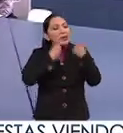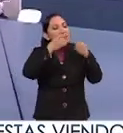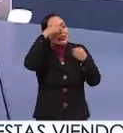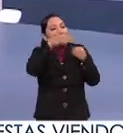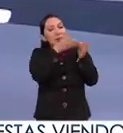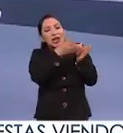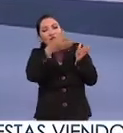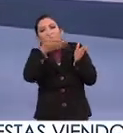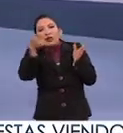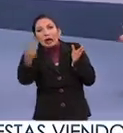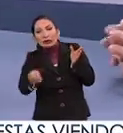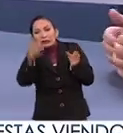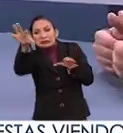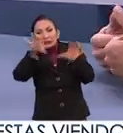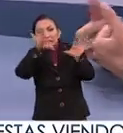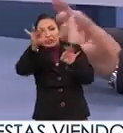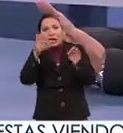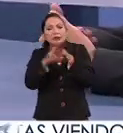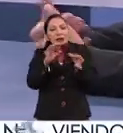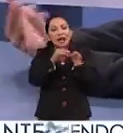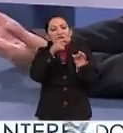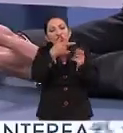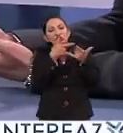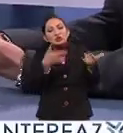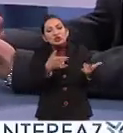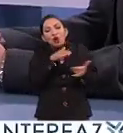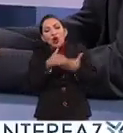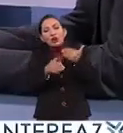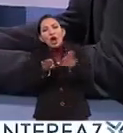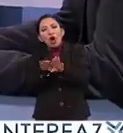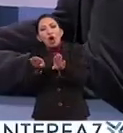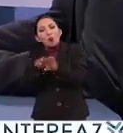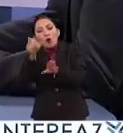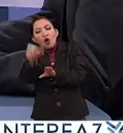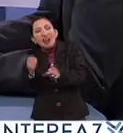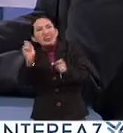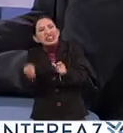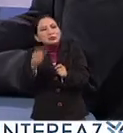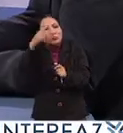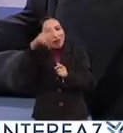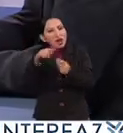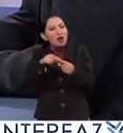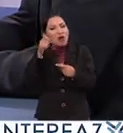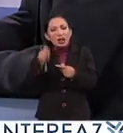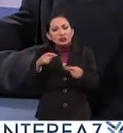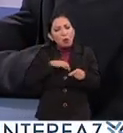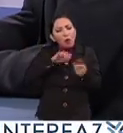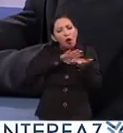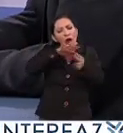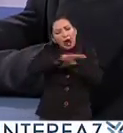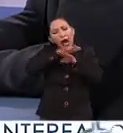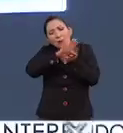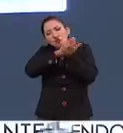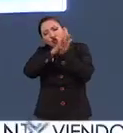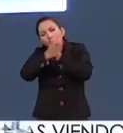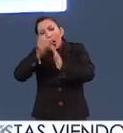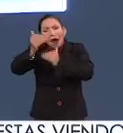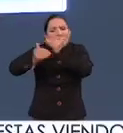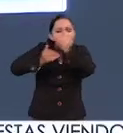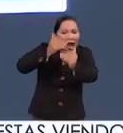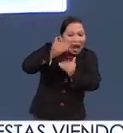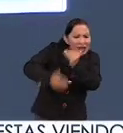los mexicanos, que fueran platicando la historia de cómo somos los mexicanos, cómo hemos cambiado, cuál ha sido el